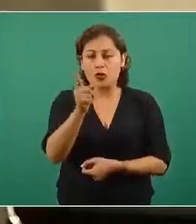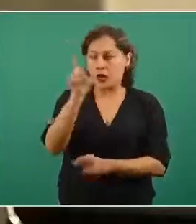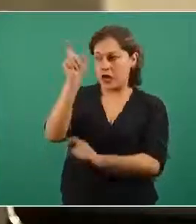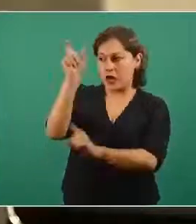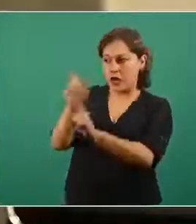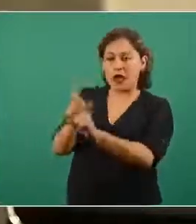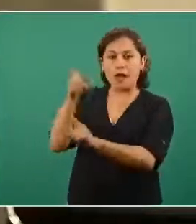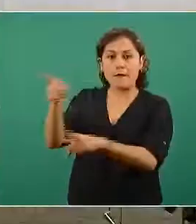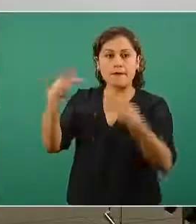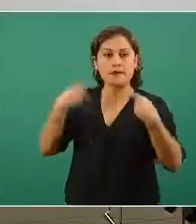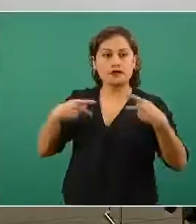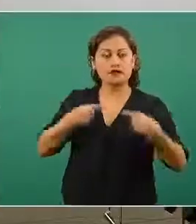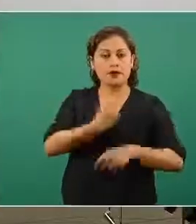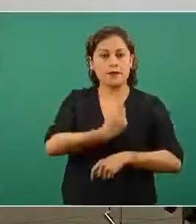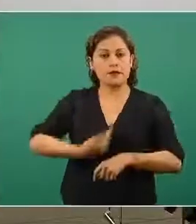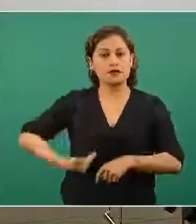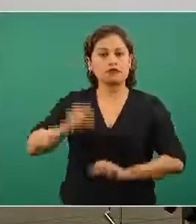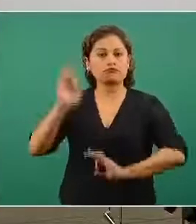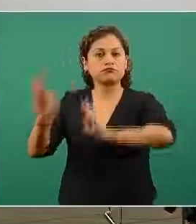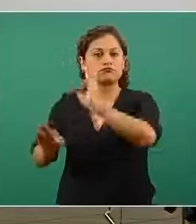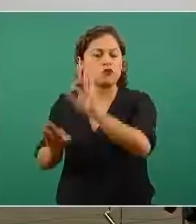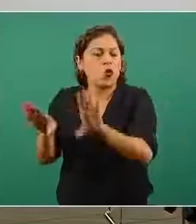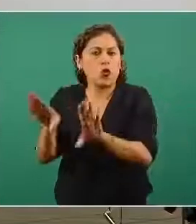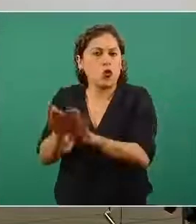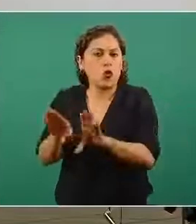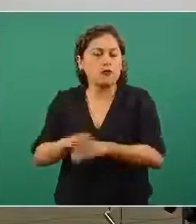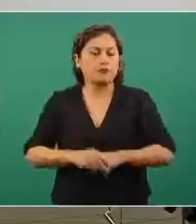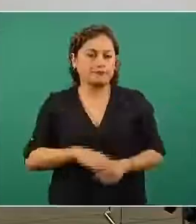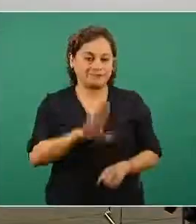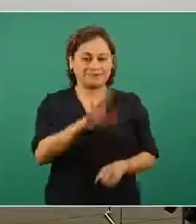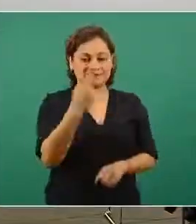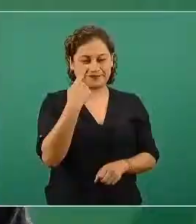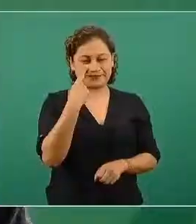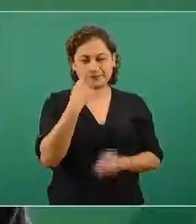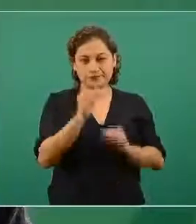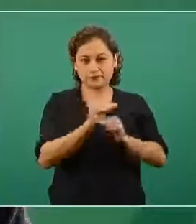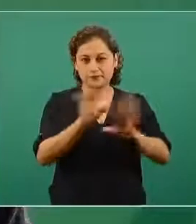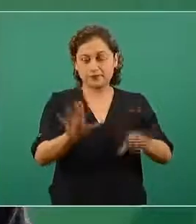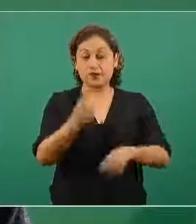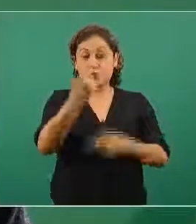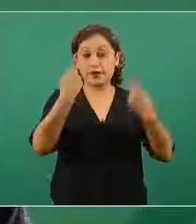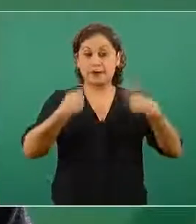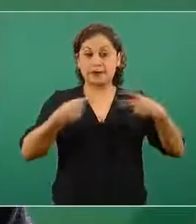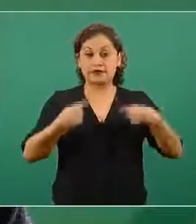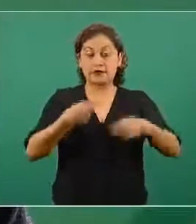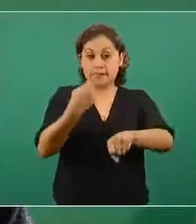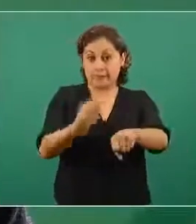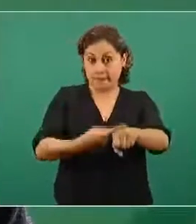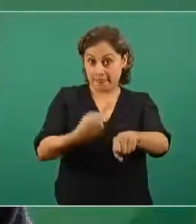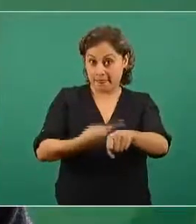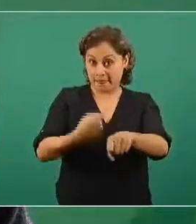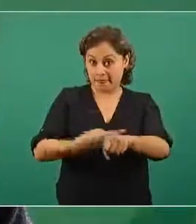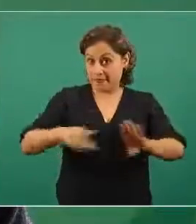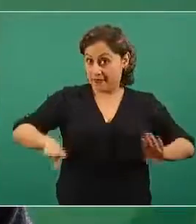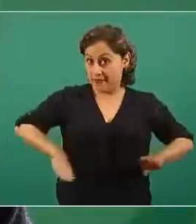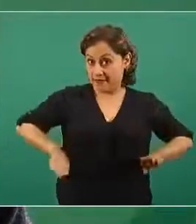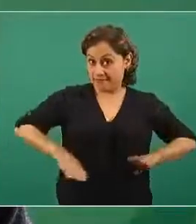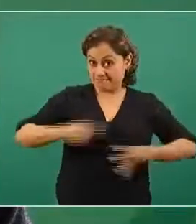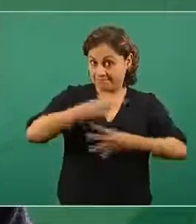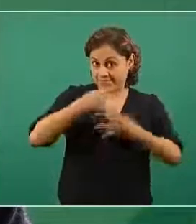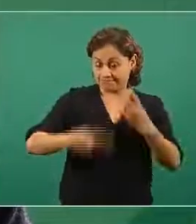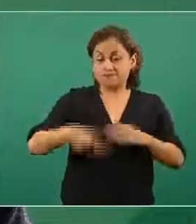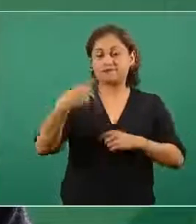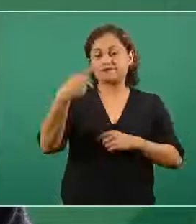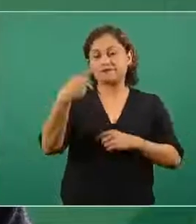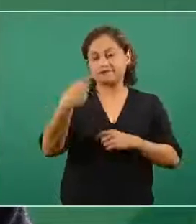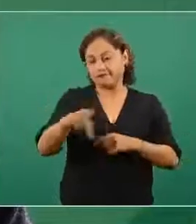trazando? Una persona que en su momento puede tener alguna enfermedad que signifique un factor de riesgo, lógicamente lo que requiere,